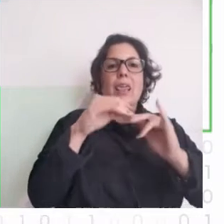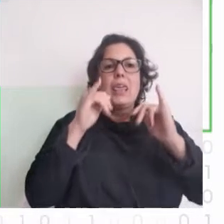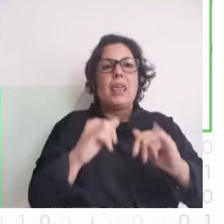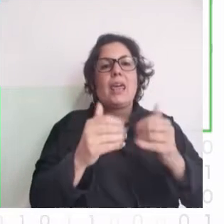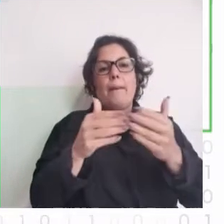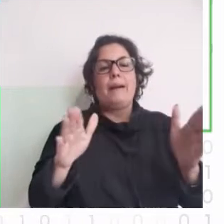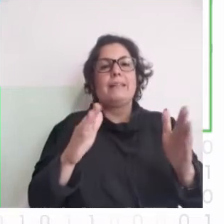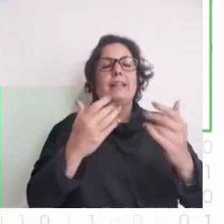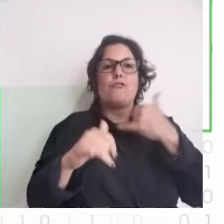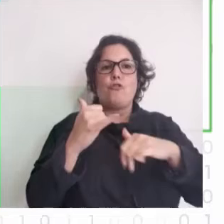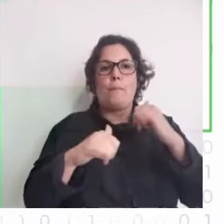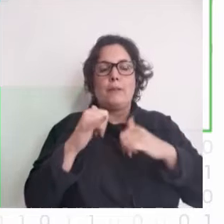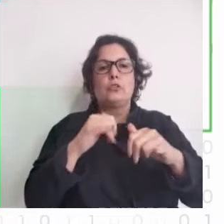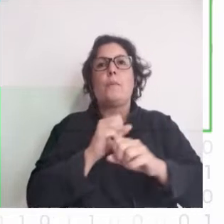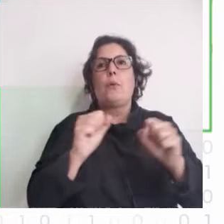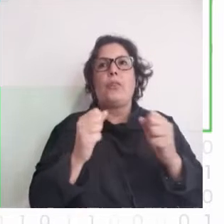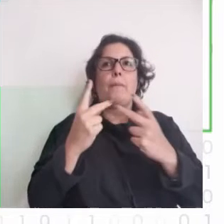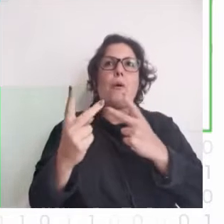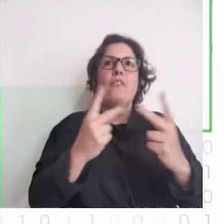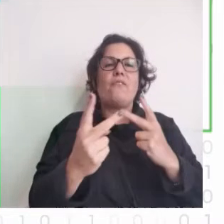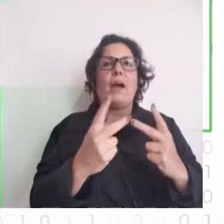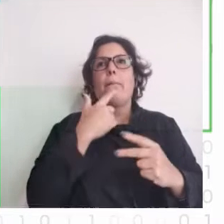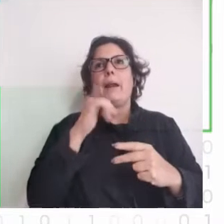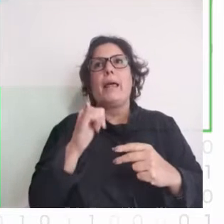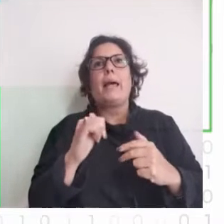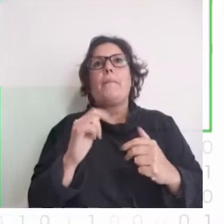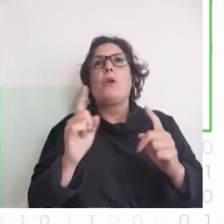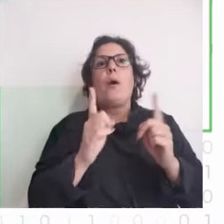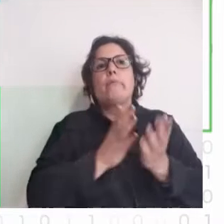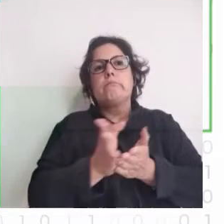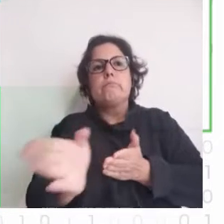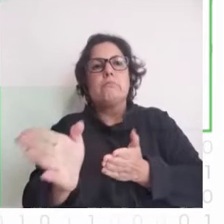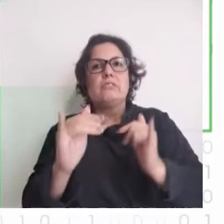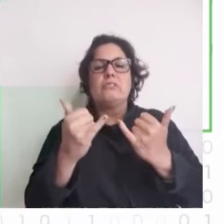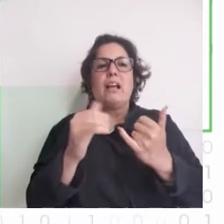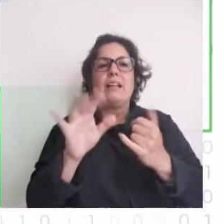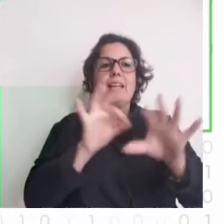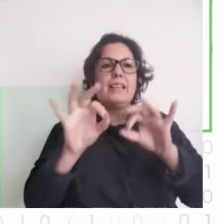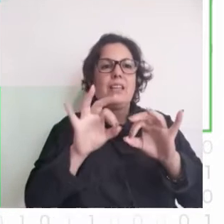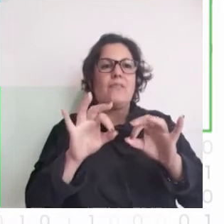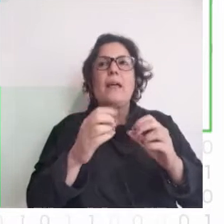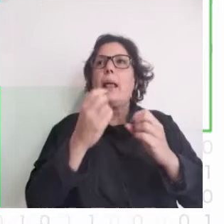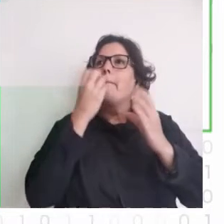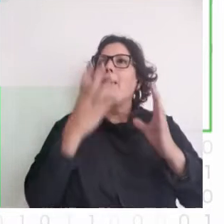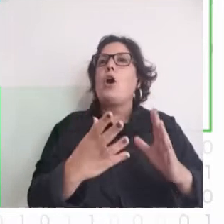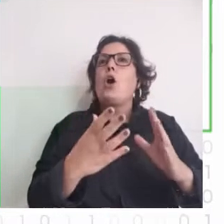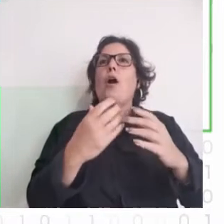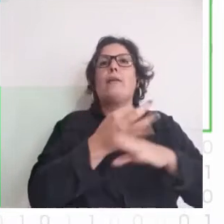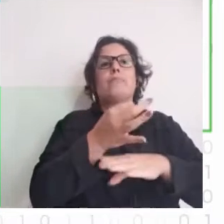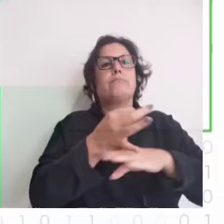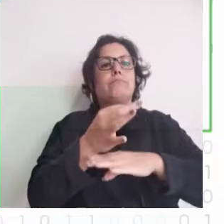esta información pudimos ver, por ejemplo, que no había un sesgo de selectividad implícito en cuanto a que las mejores prácticas las encontrábamos en los